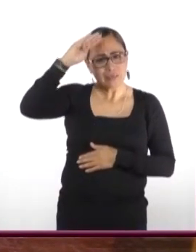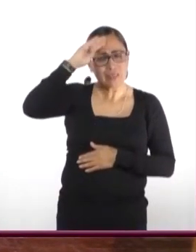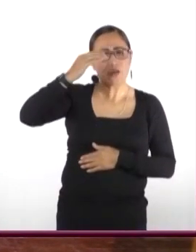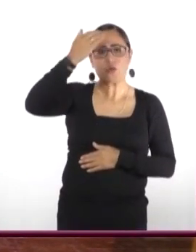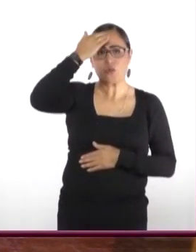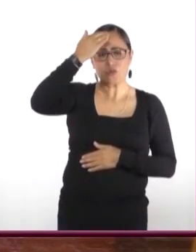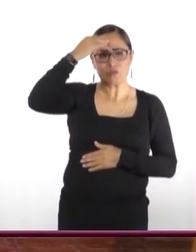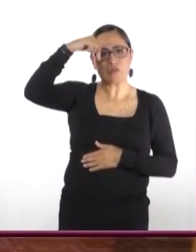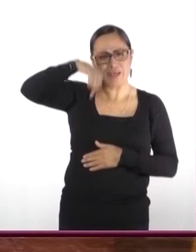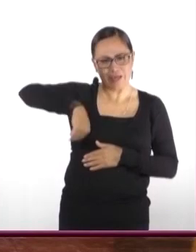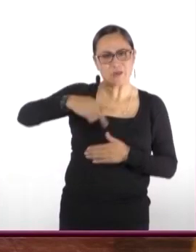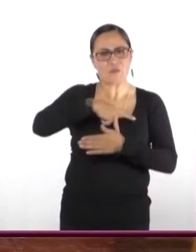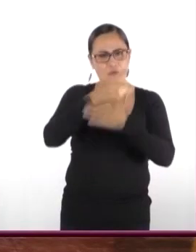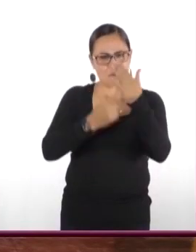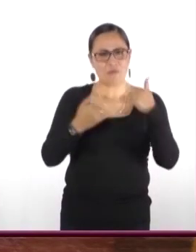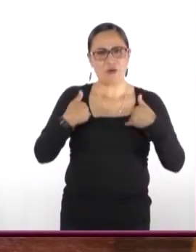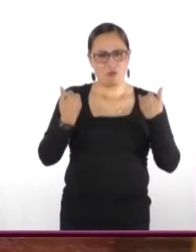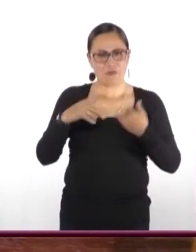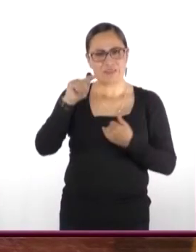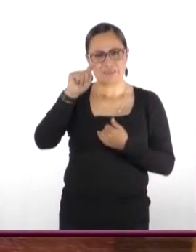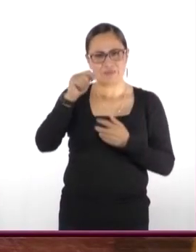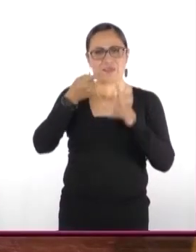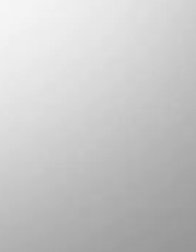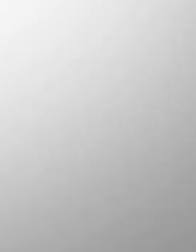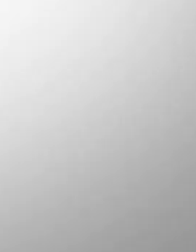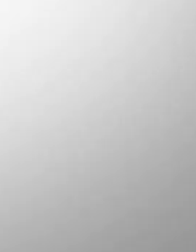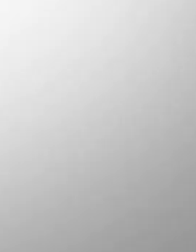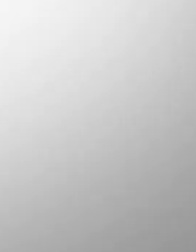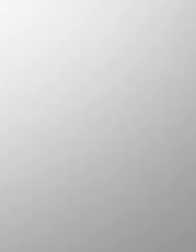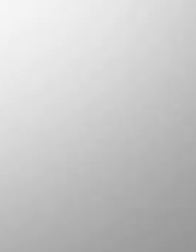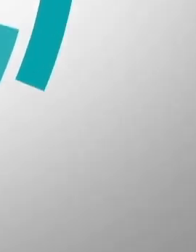y conocimiento en Jóvenes en TV. ¡Comenzamos!